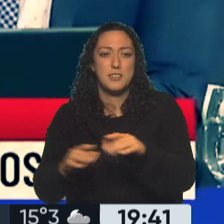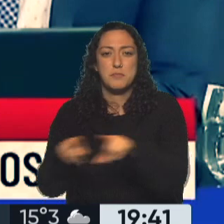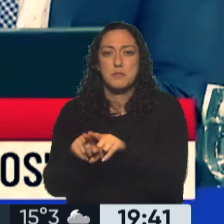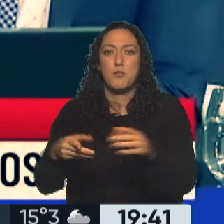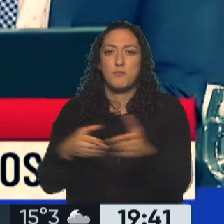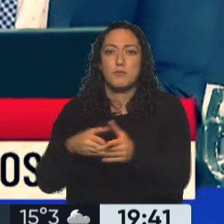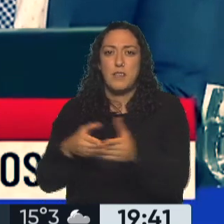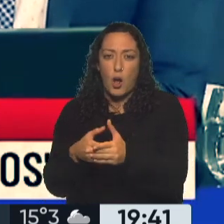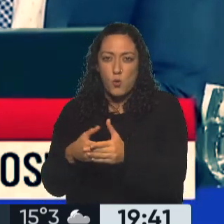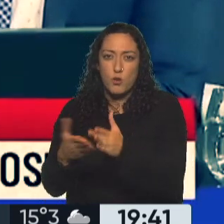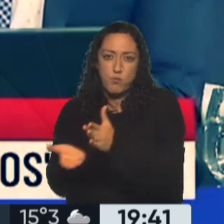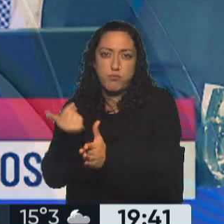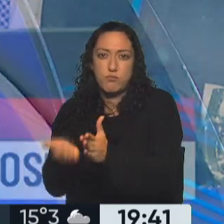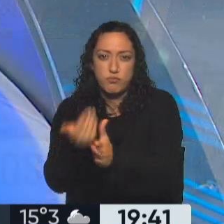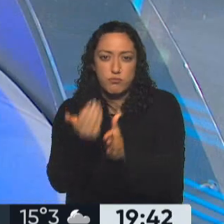Argentina?